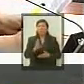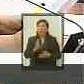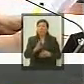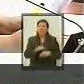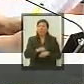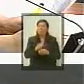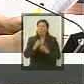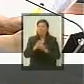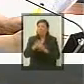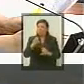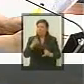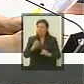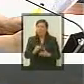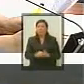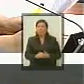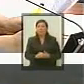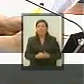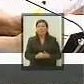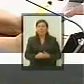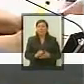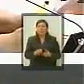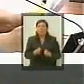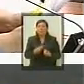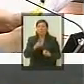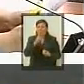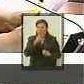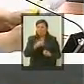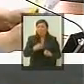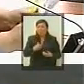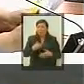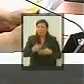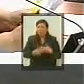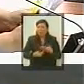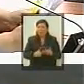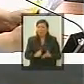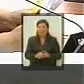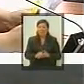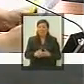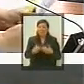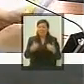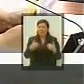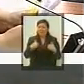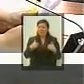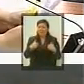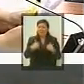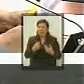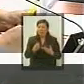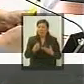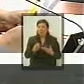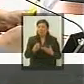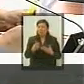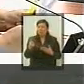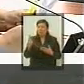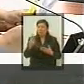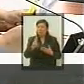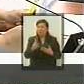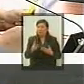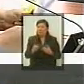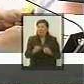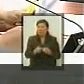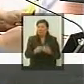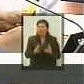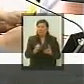en bus Cómo El Perú puede avanzar teniendo a una región